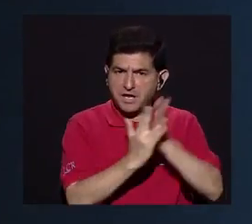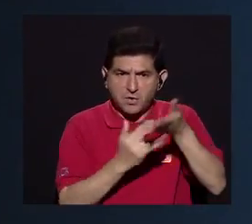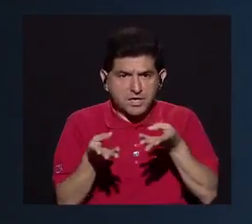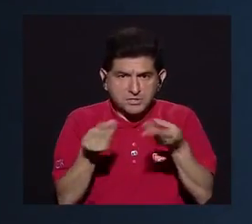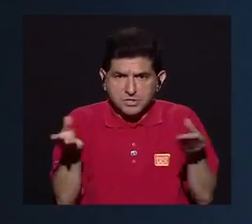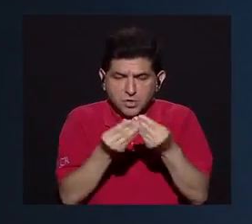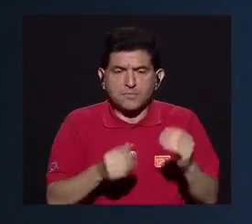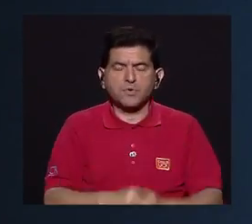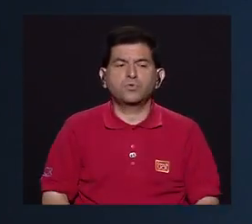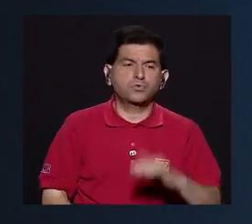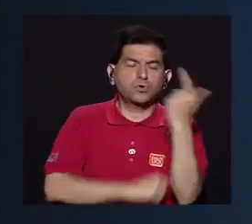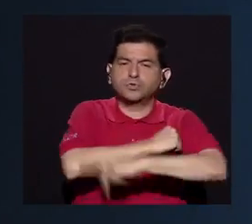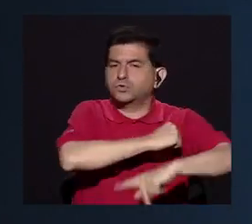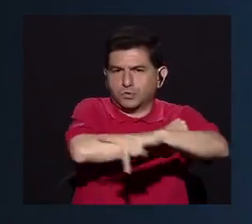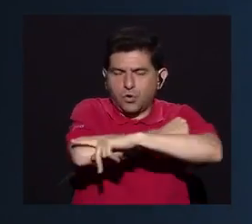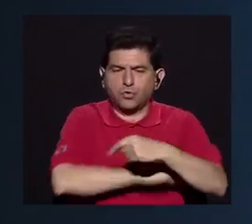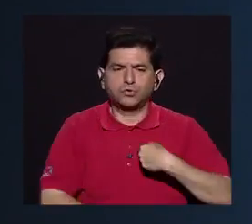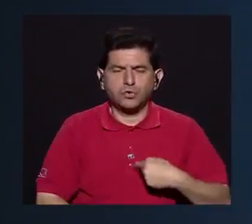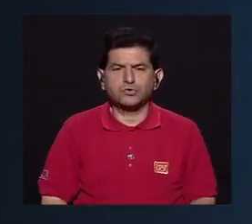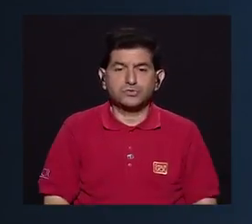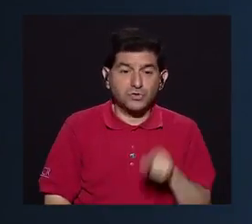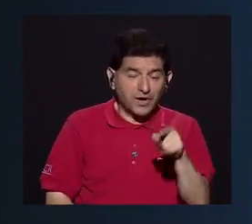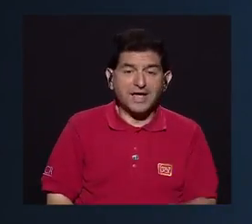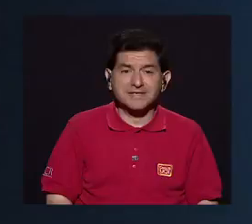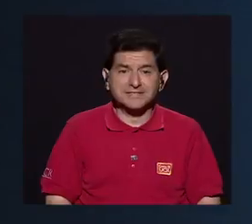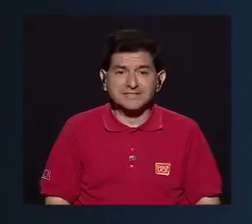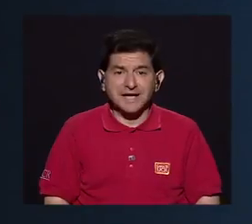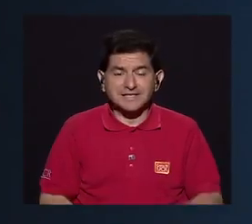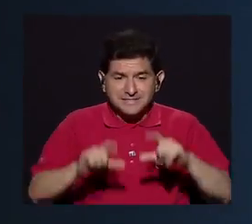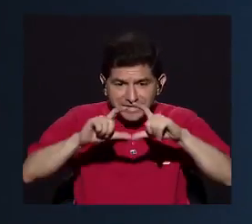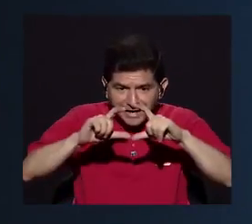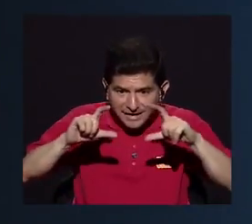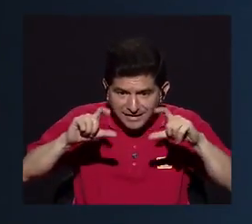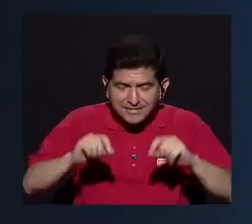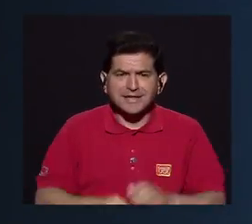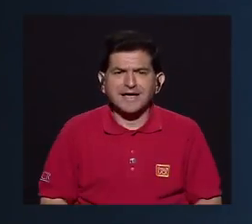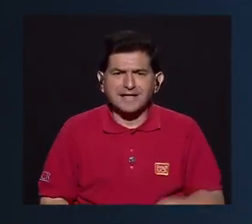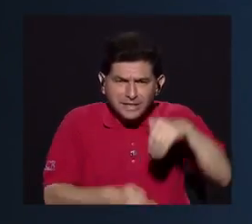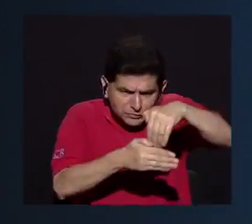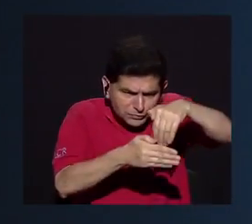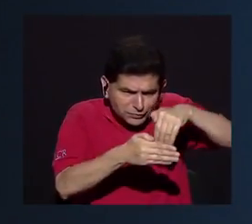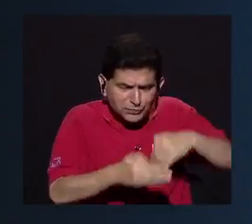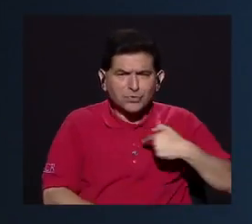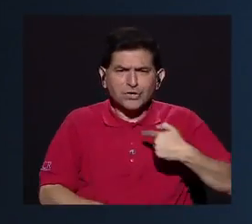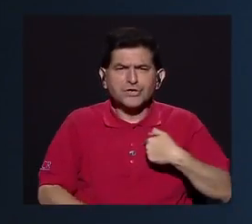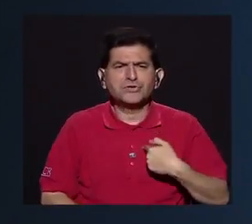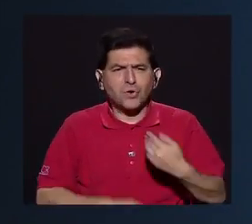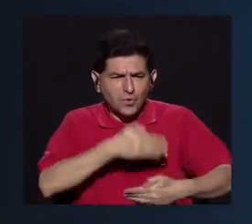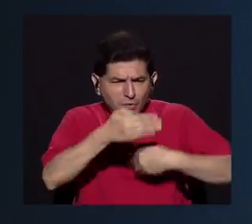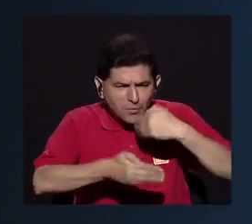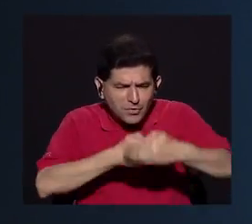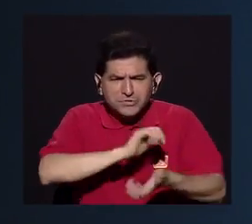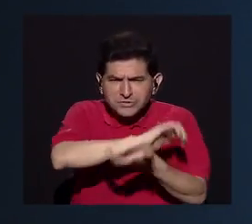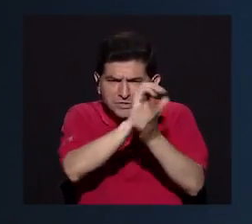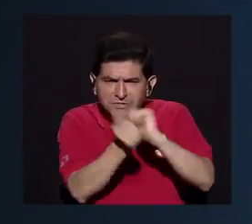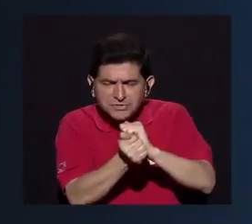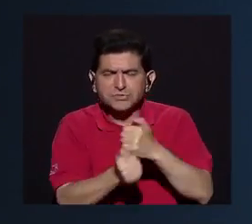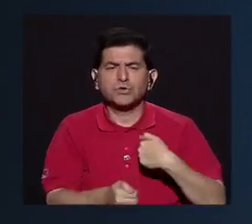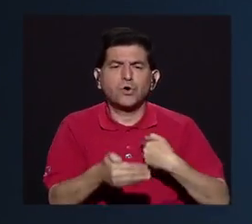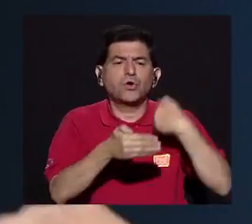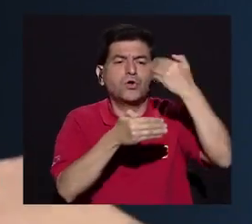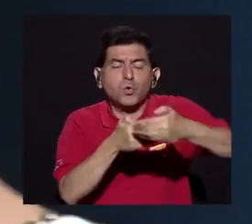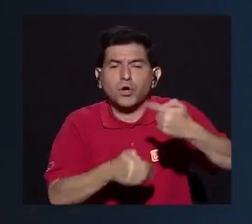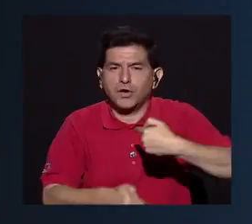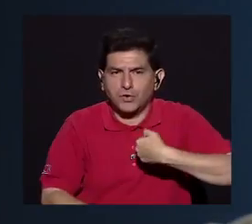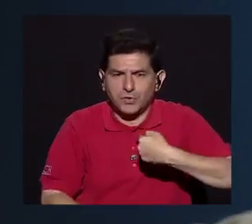los productos extranjeros. Entonces, yo coleccionaba todas las etiquetas y eso me ilustraba mucho para transformar. Entonces, después me la